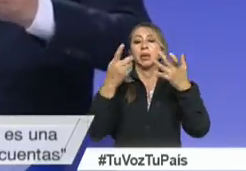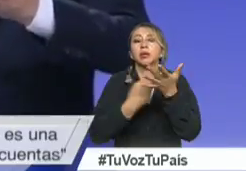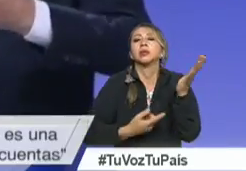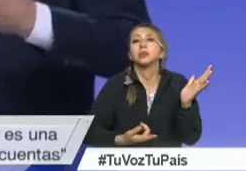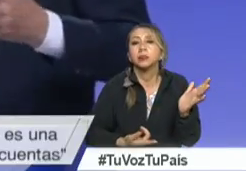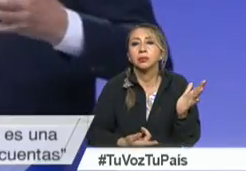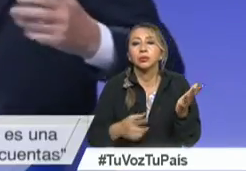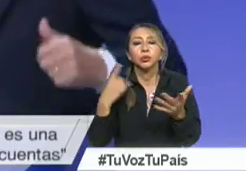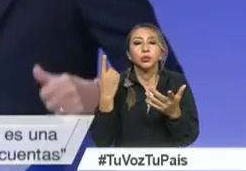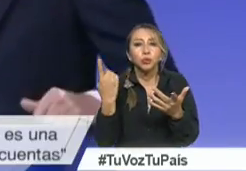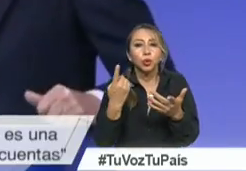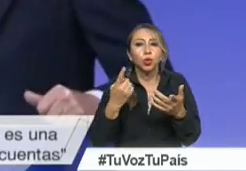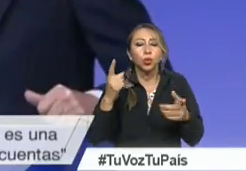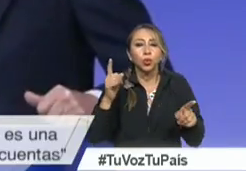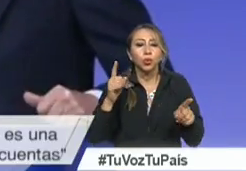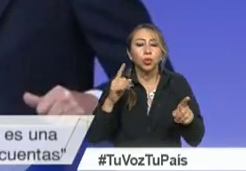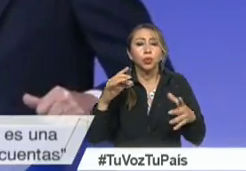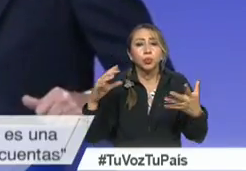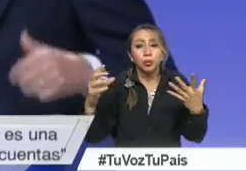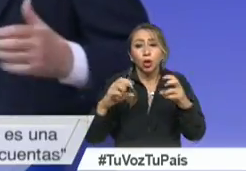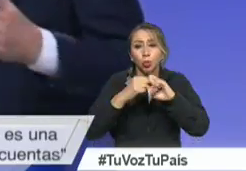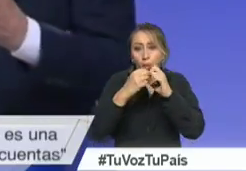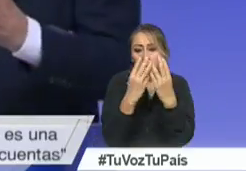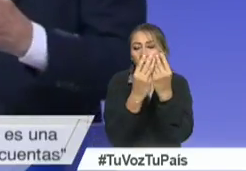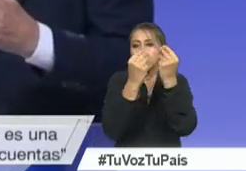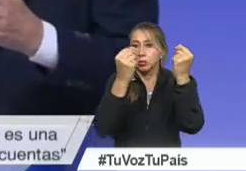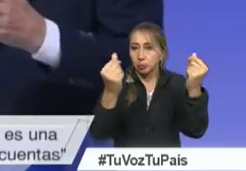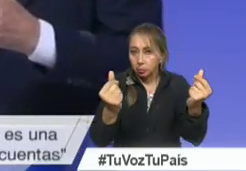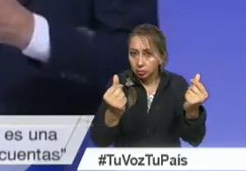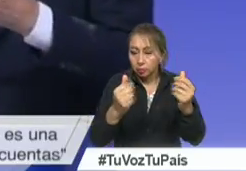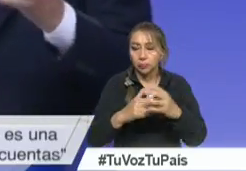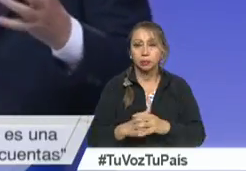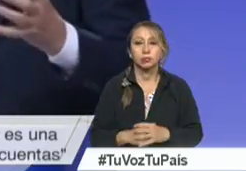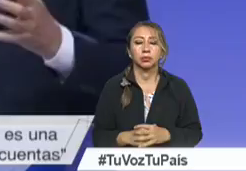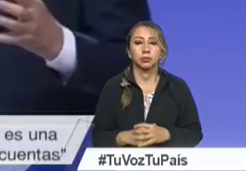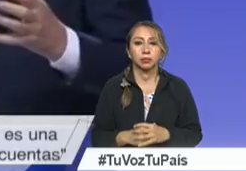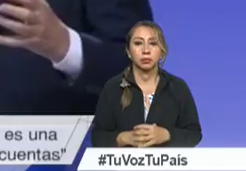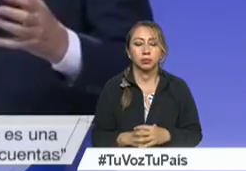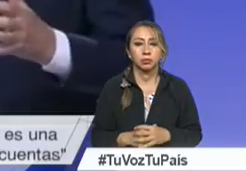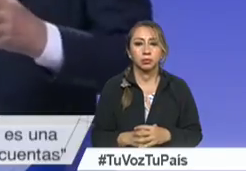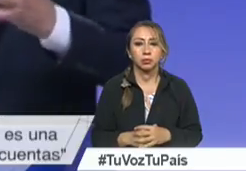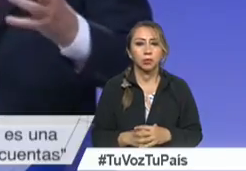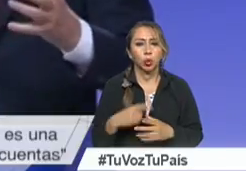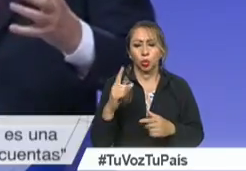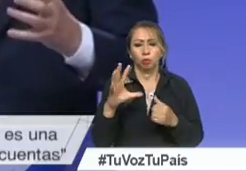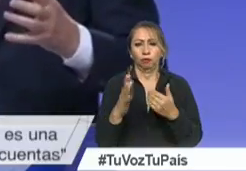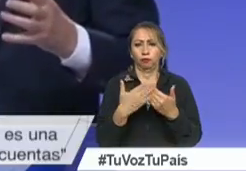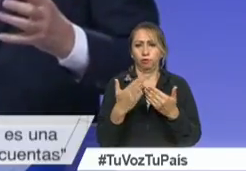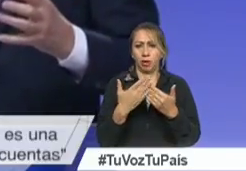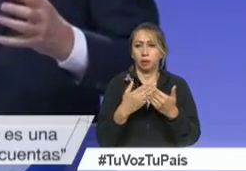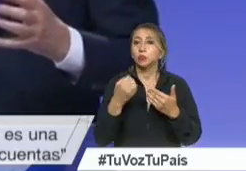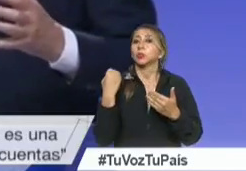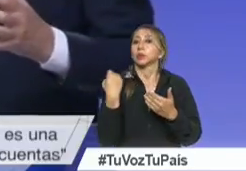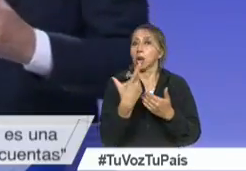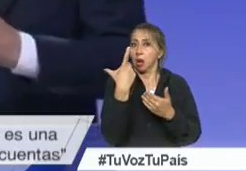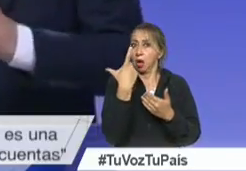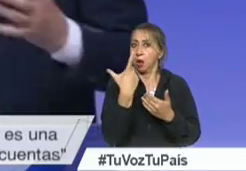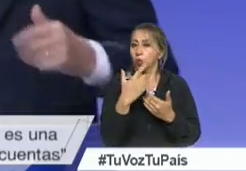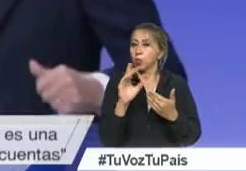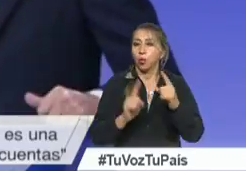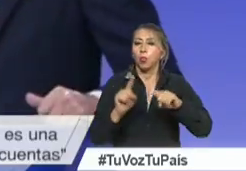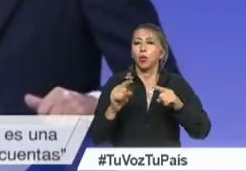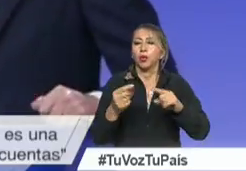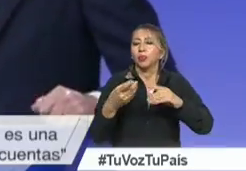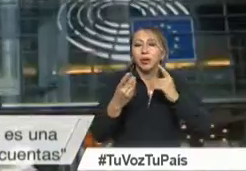de saldar las cuentas como se suele hacer como luce así no es fácil cuesta caro como en cualquier separación